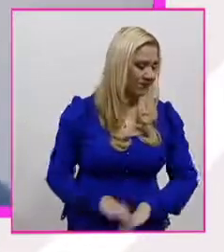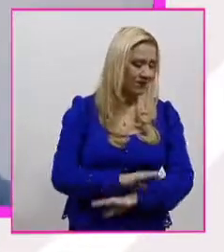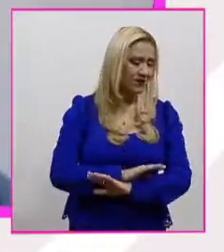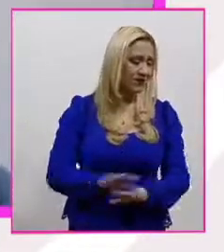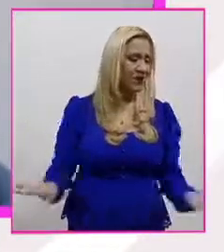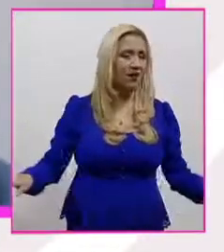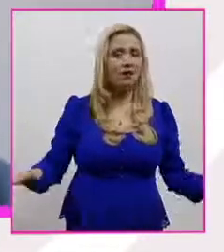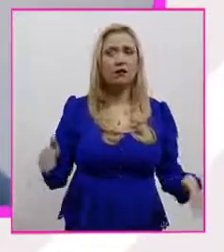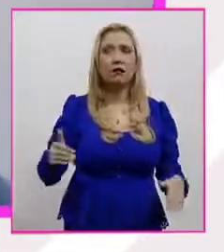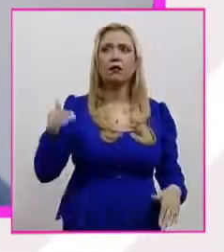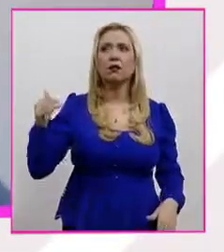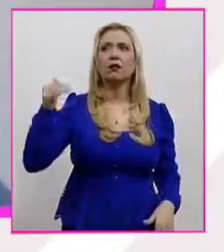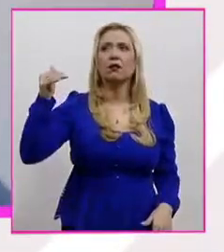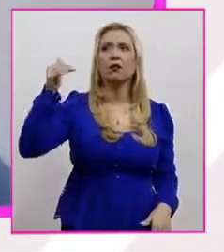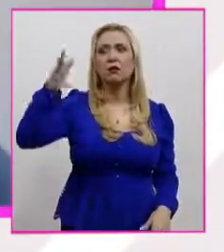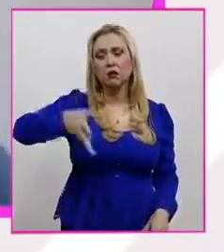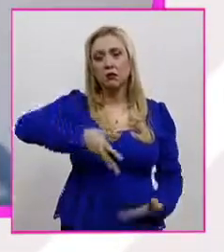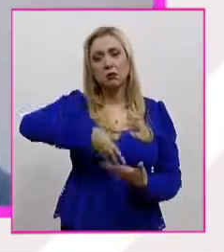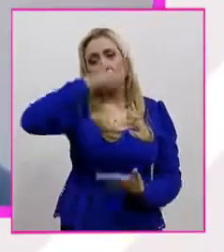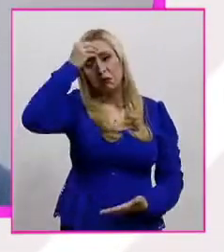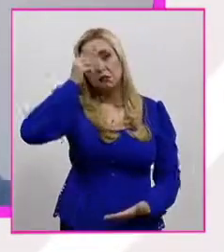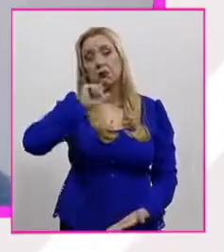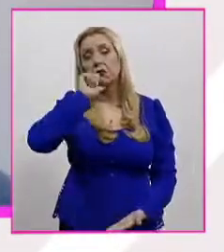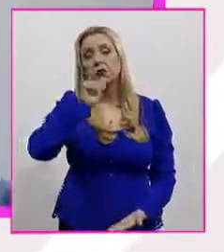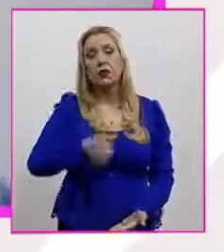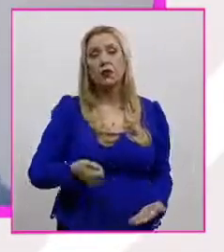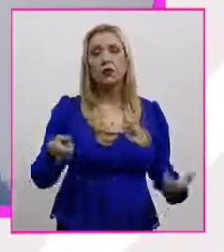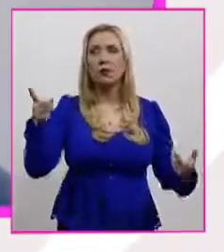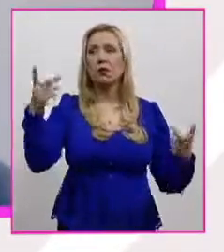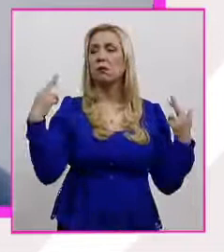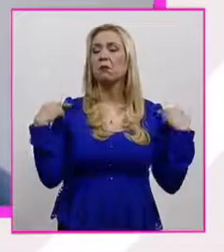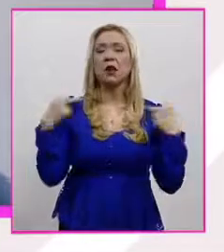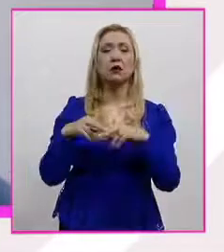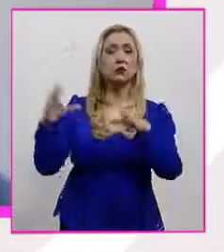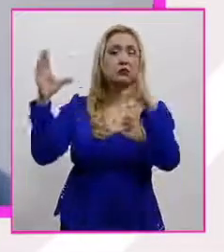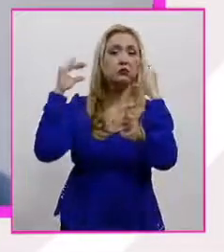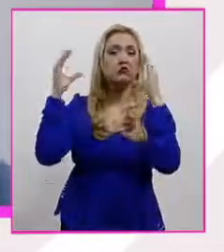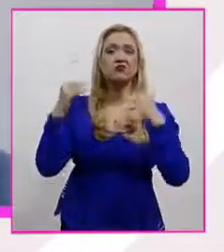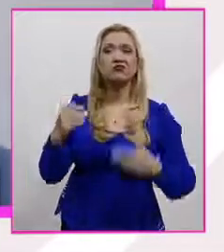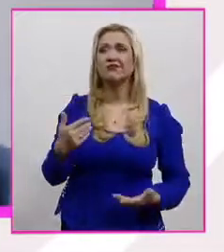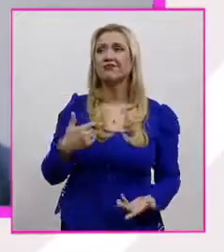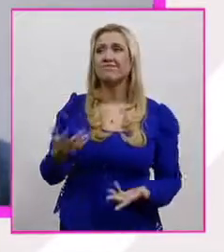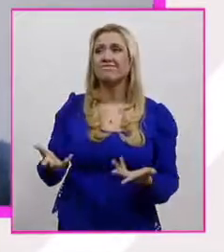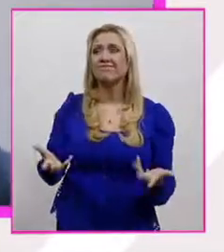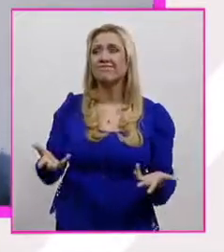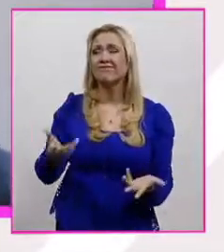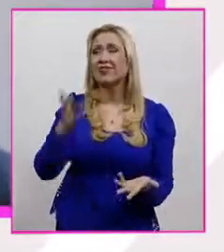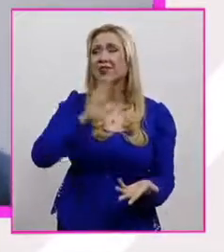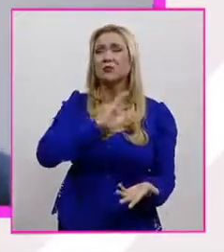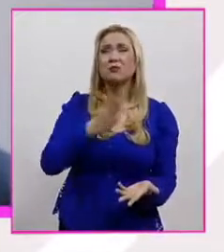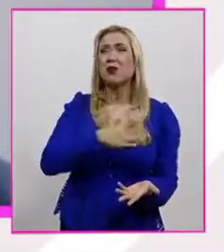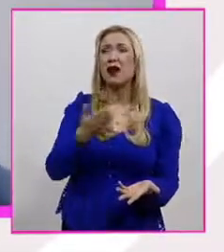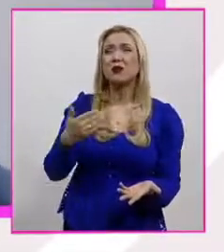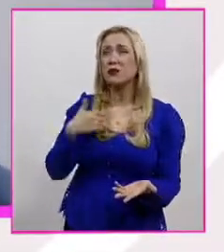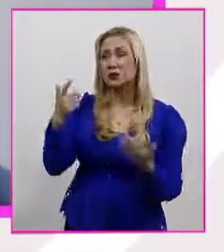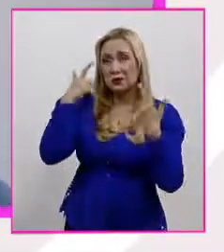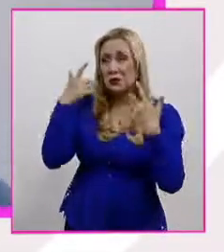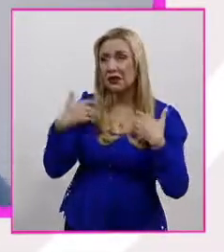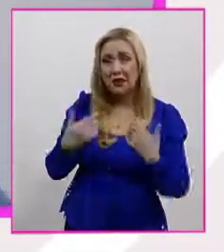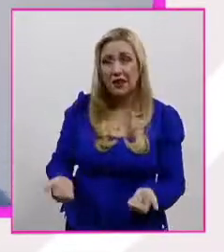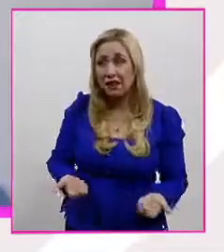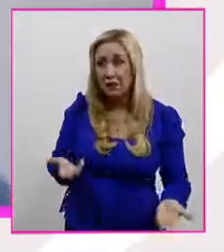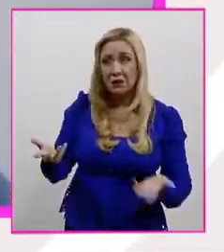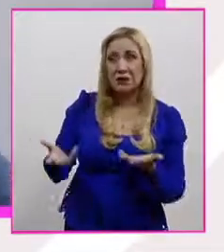de niveles, de no aprender, de que tu maestro no te enseña lo que tú requieras o te enseña en otra lengua que no corresponda. Tienes